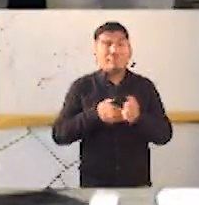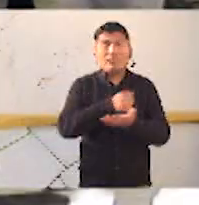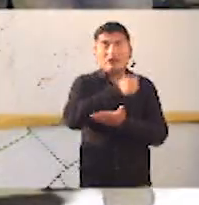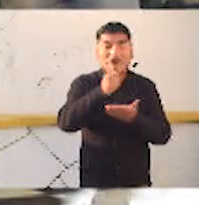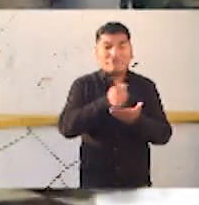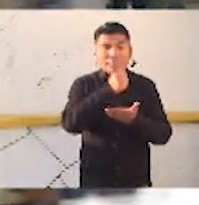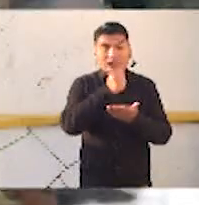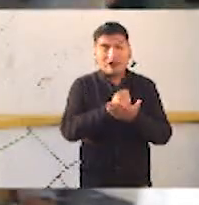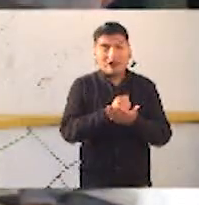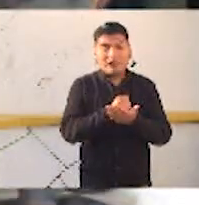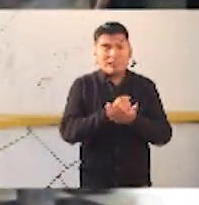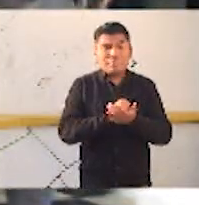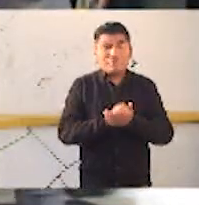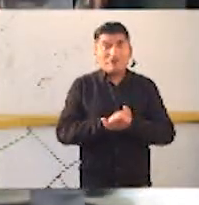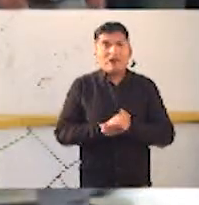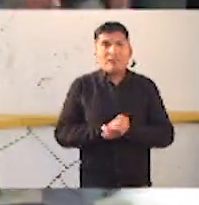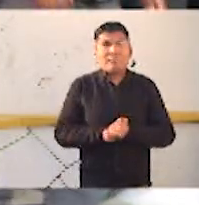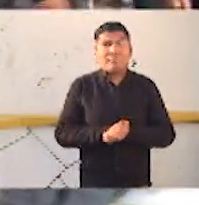Amén.